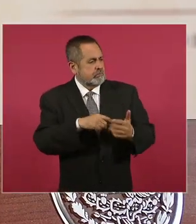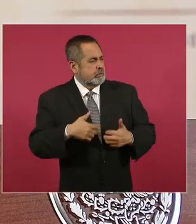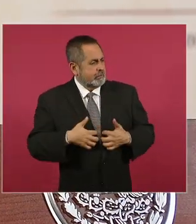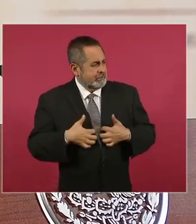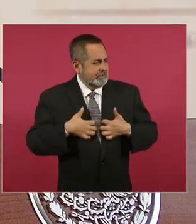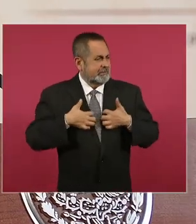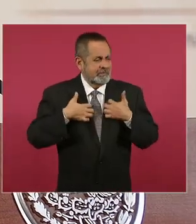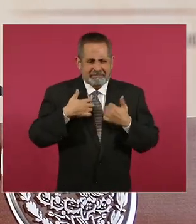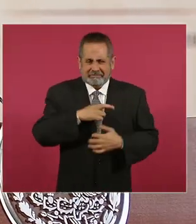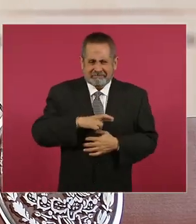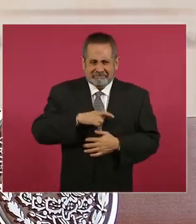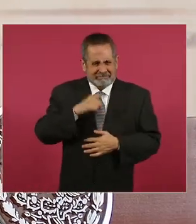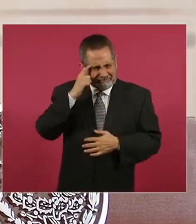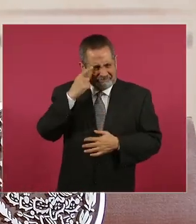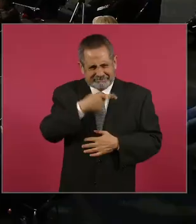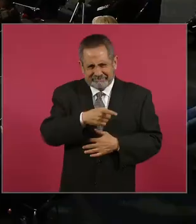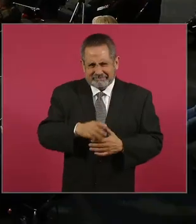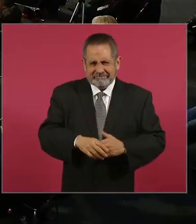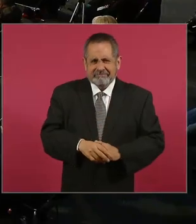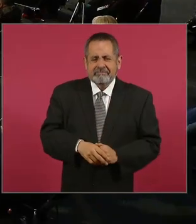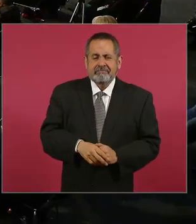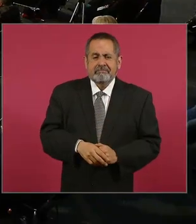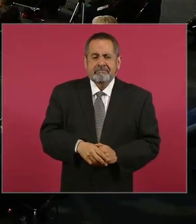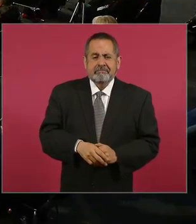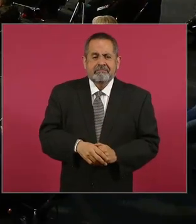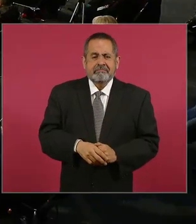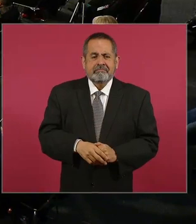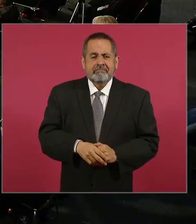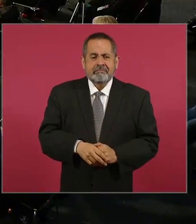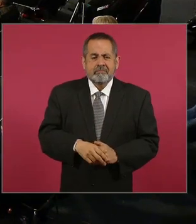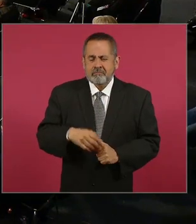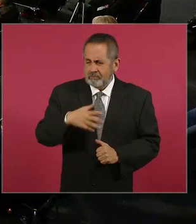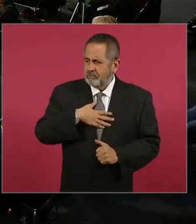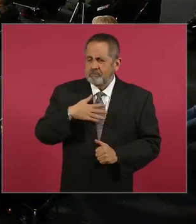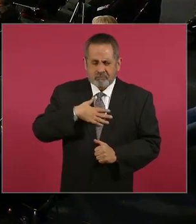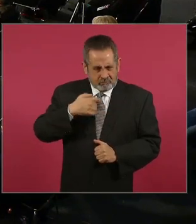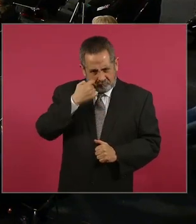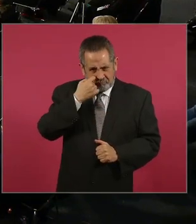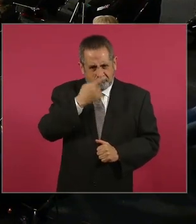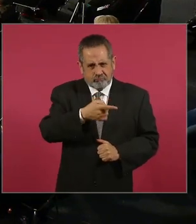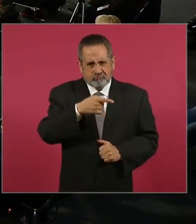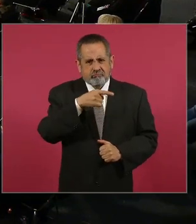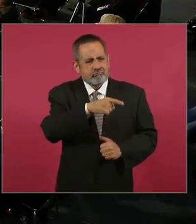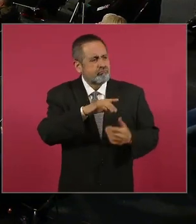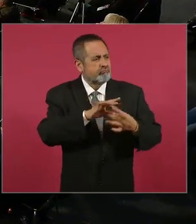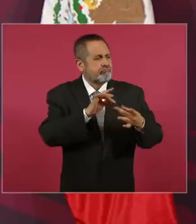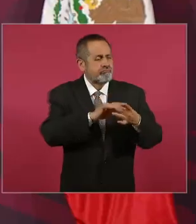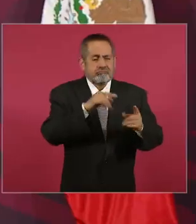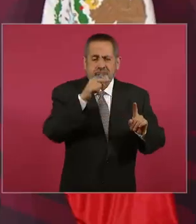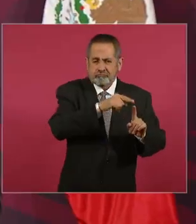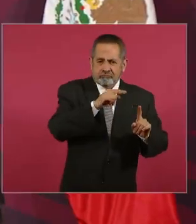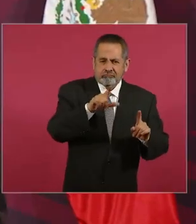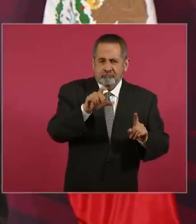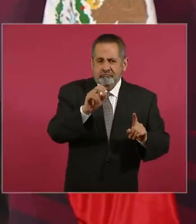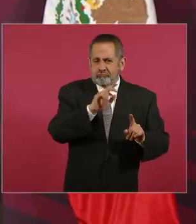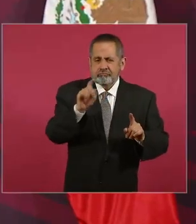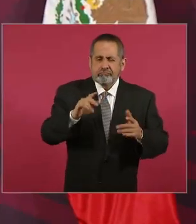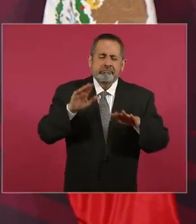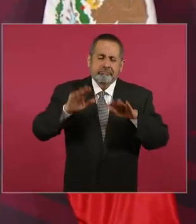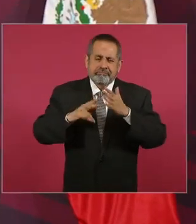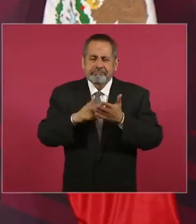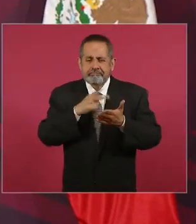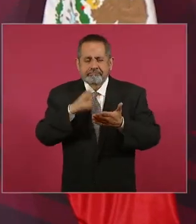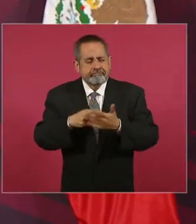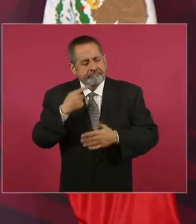porque yo vi ese ese comentario, de vez en cuando lo veo porque